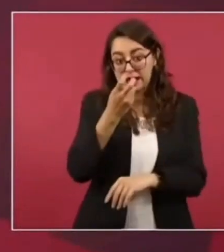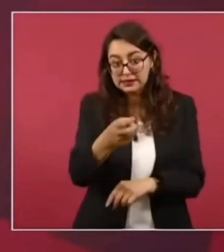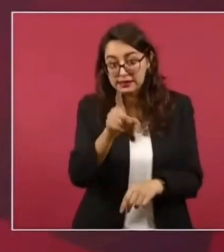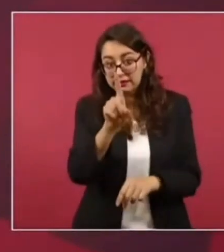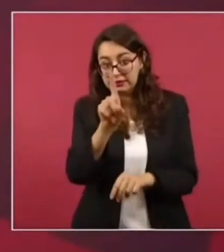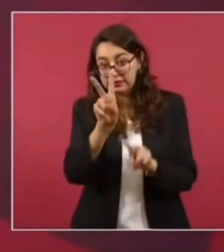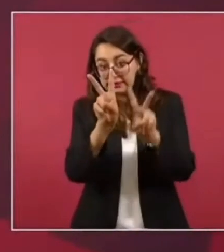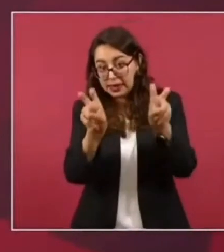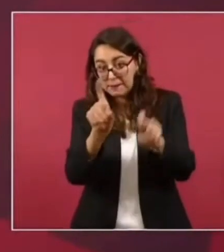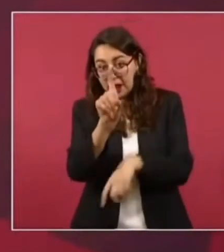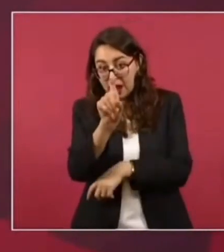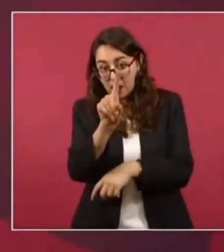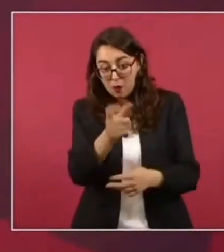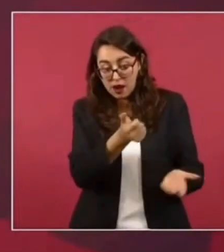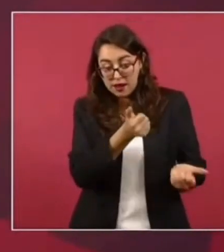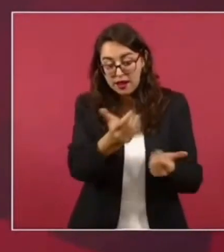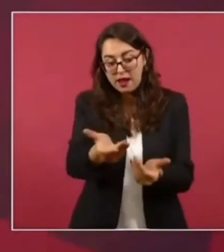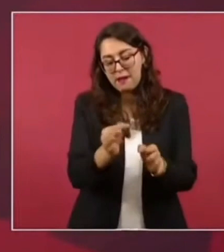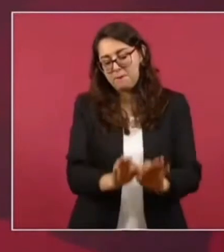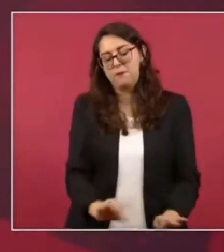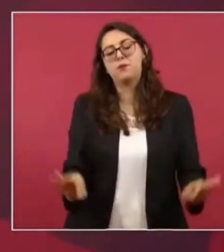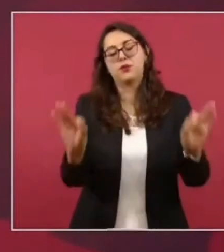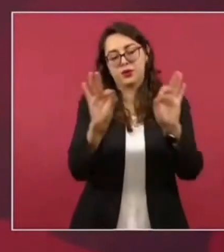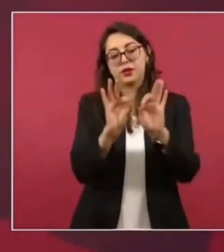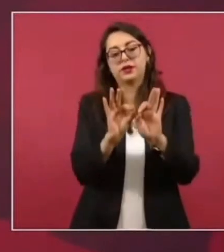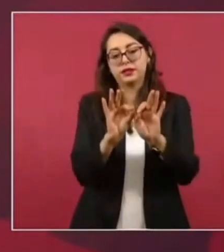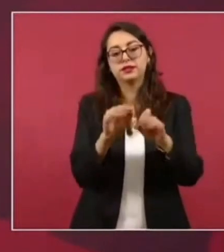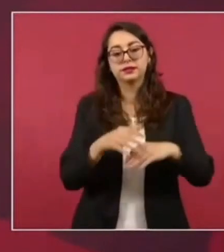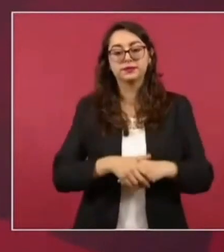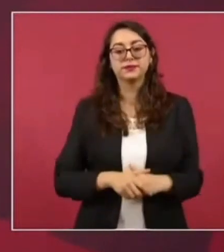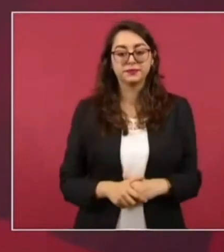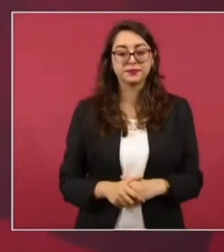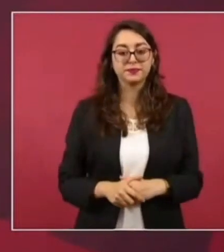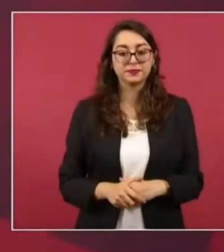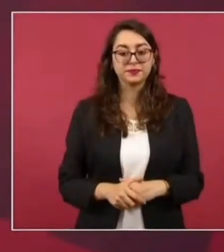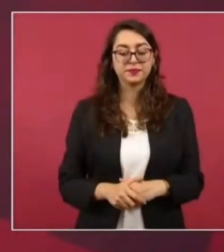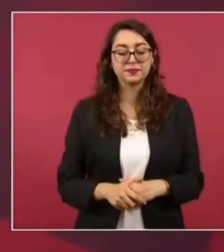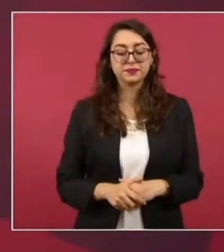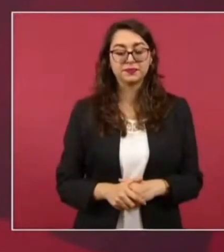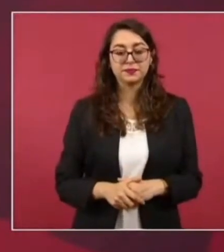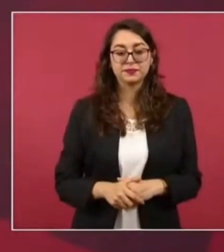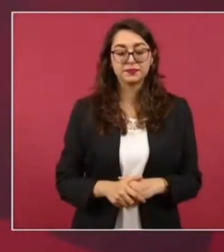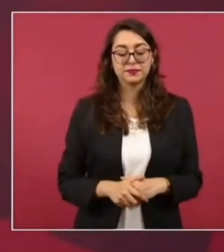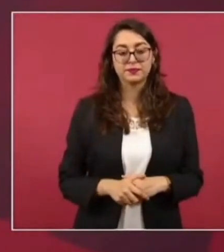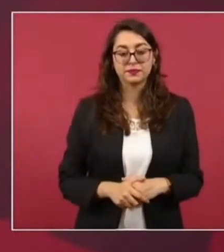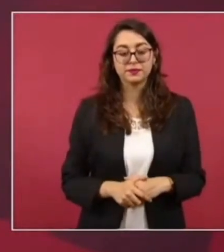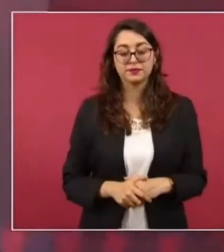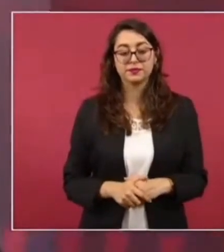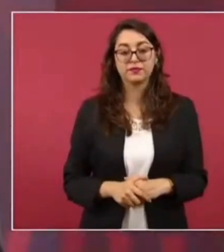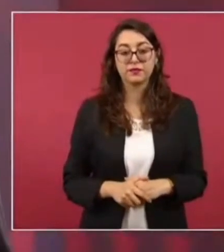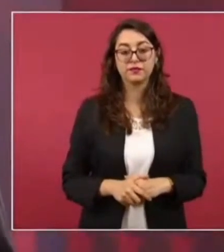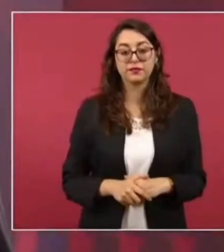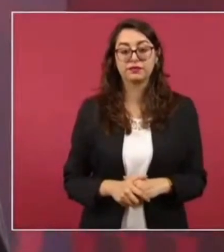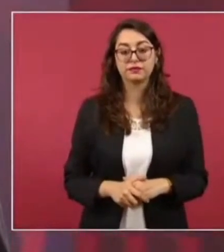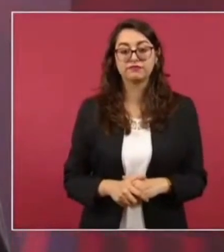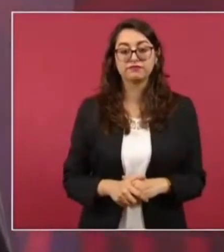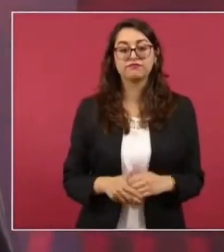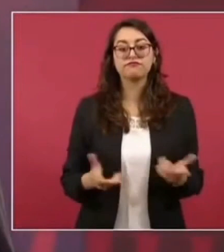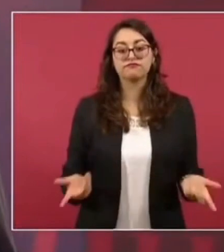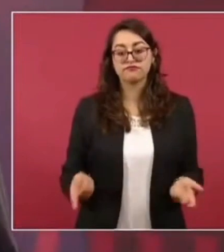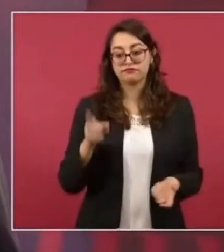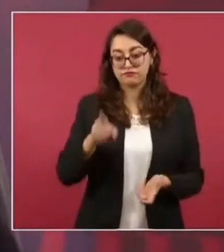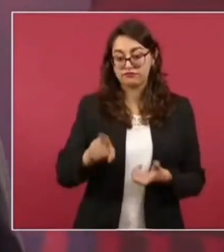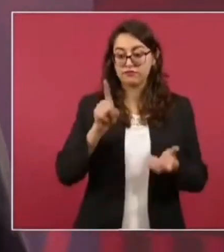luego, el agua. Incluso se va a instalar una planta de